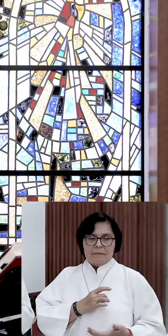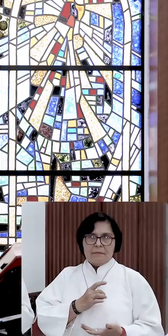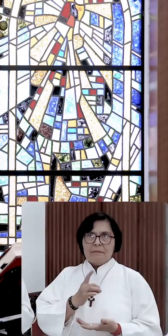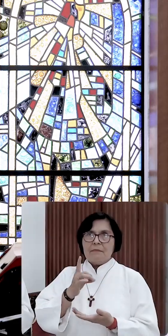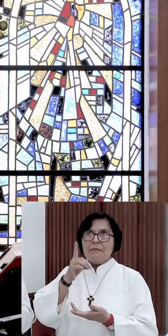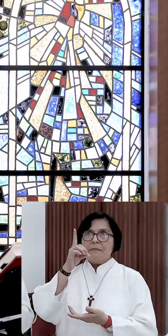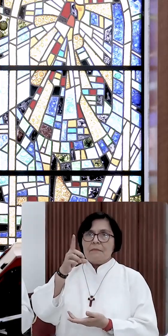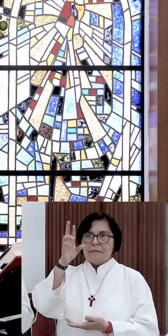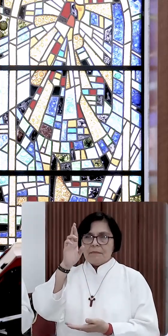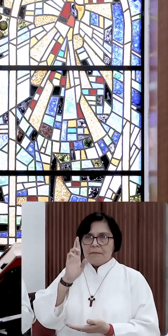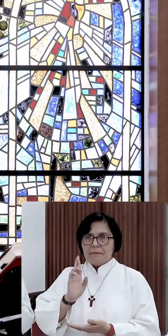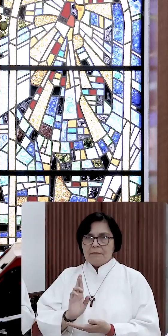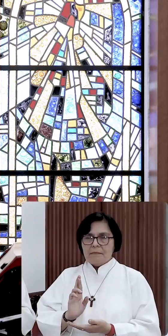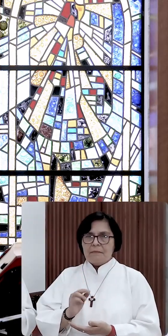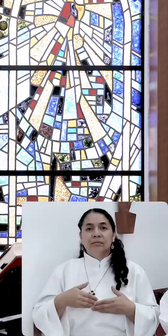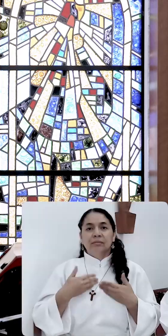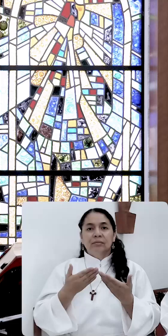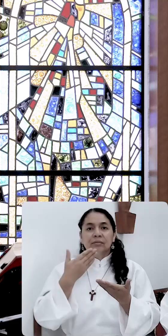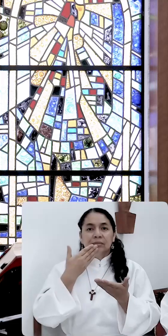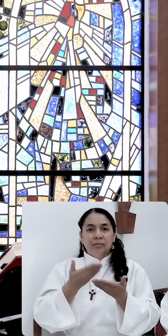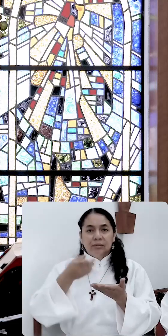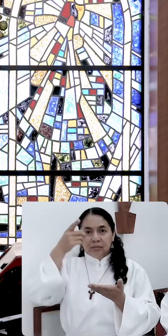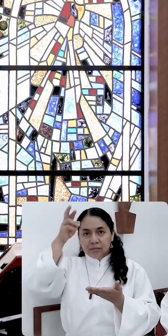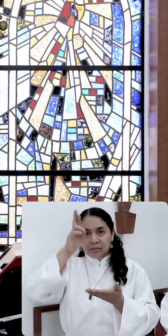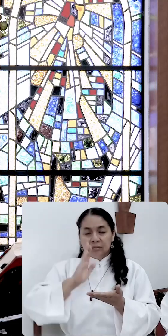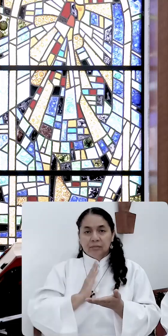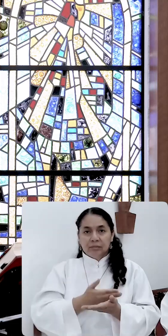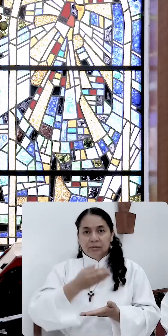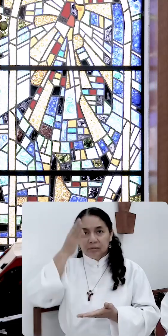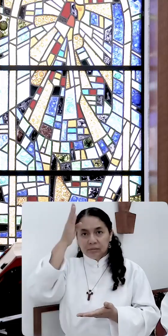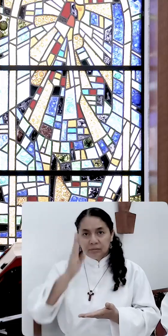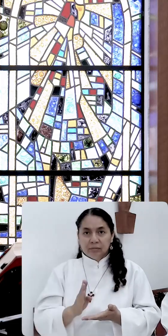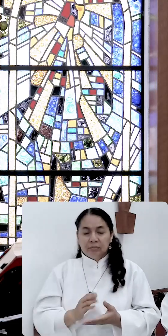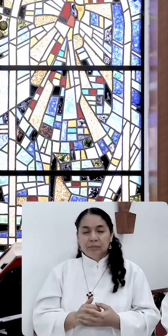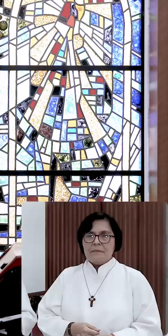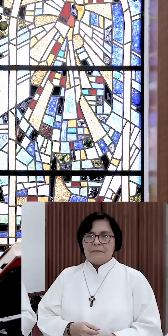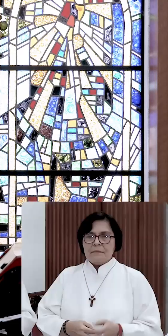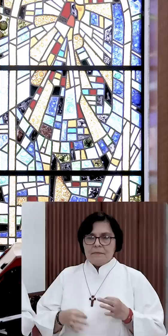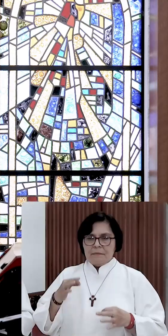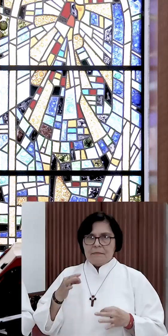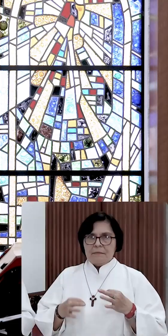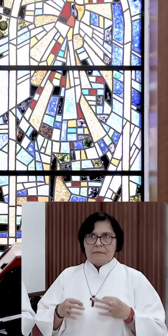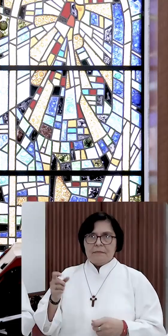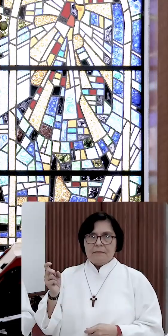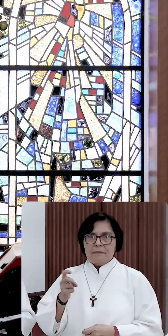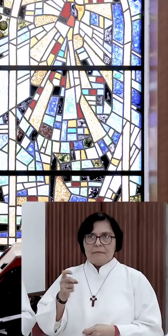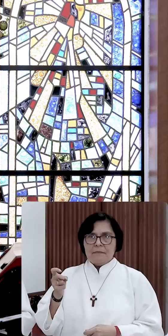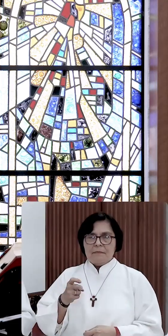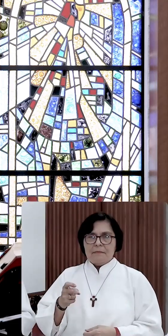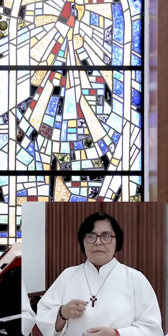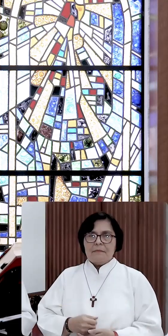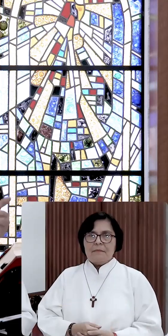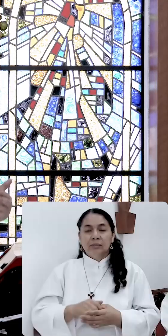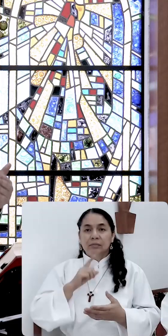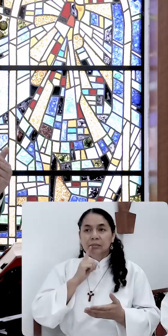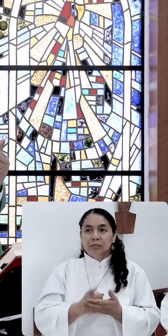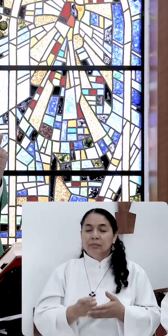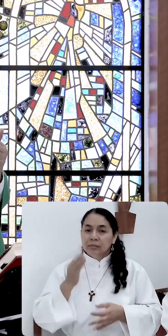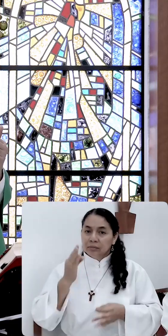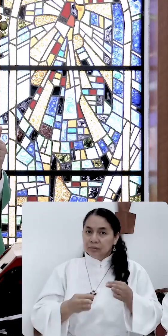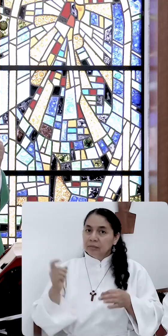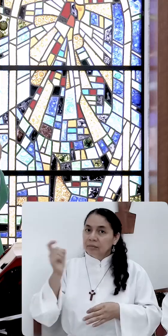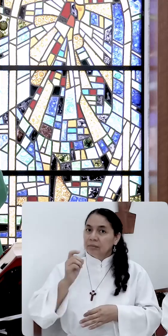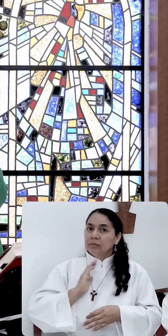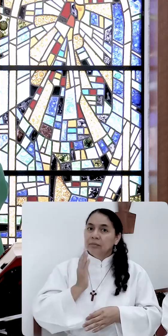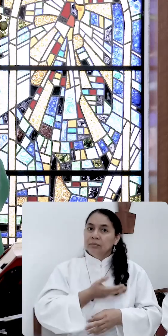tenemos levantado hacia el Señor. Demos gracias al Señor nuestro Dios. Es justo y necesario. En verdad es